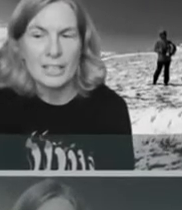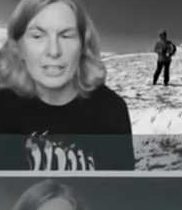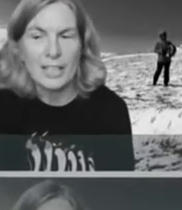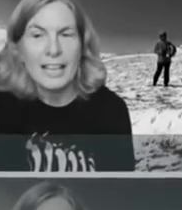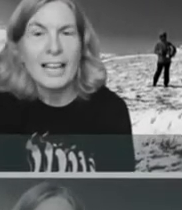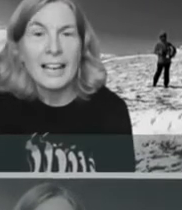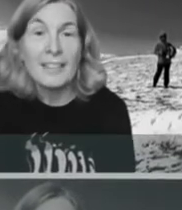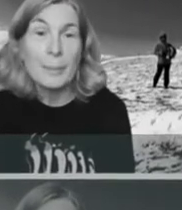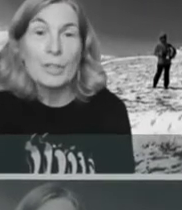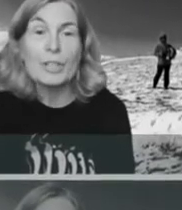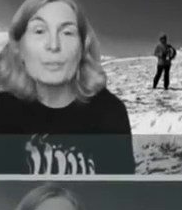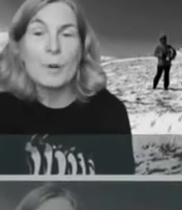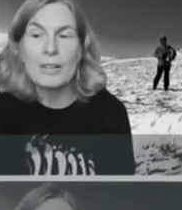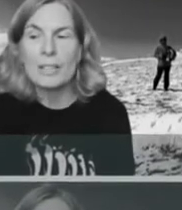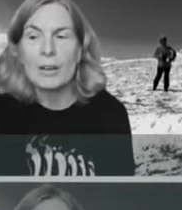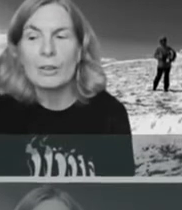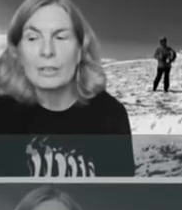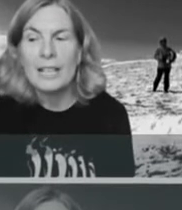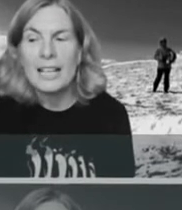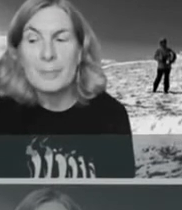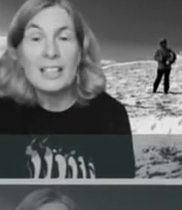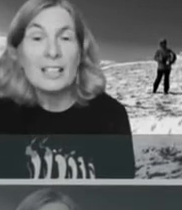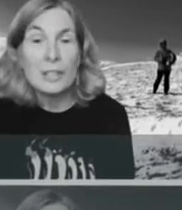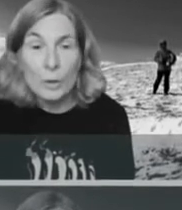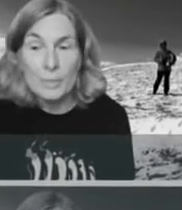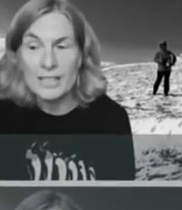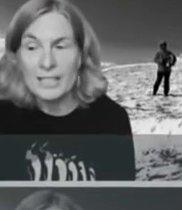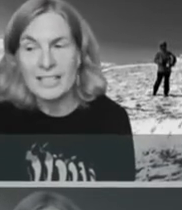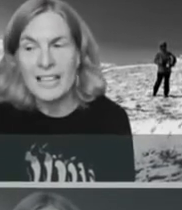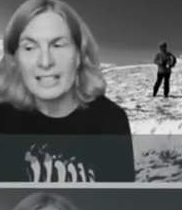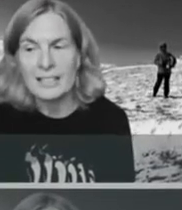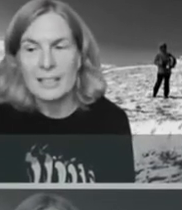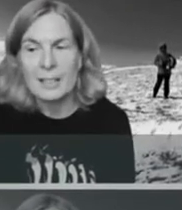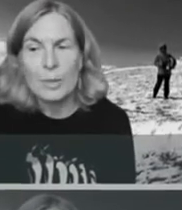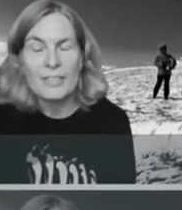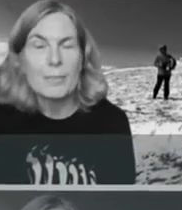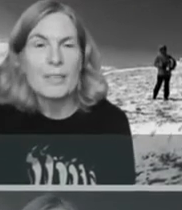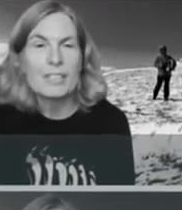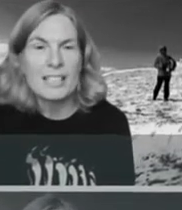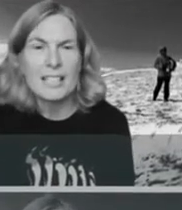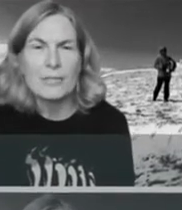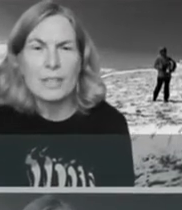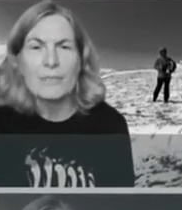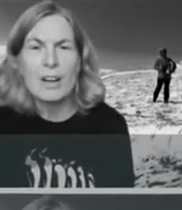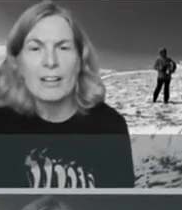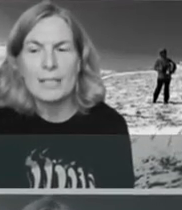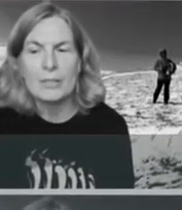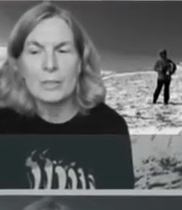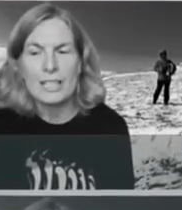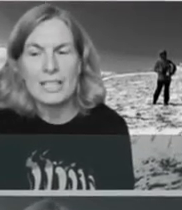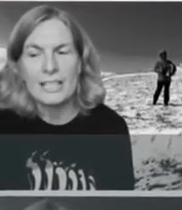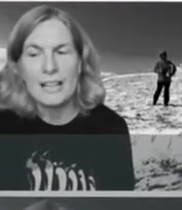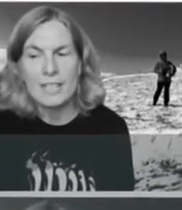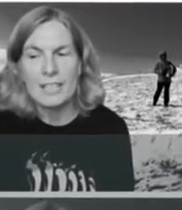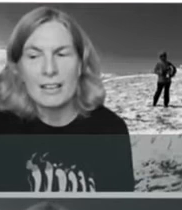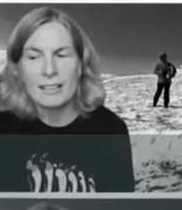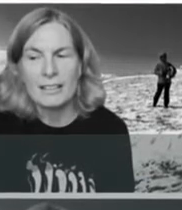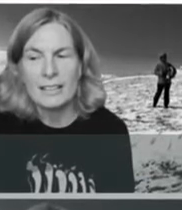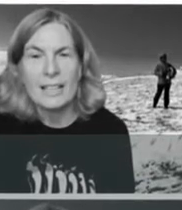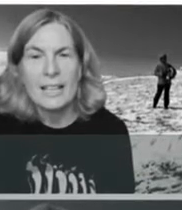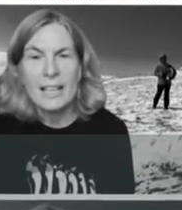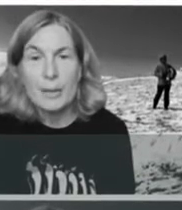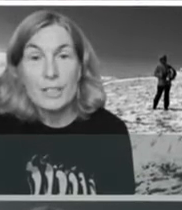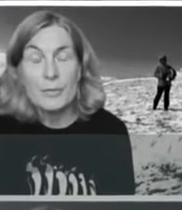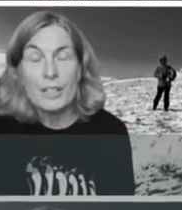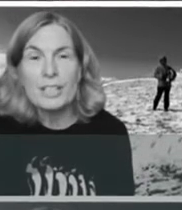1970. Cuando nos dimos cuenta de lo que estaba sucediendo, actuamos para prohibir los refrigerantes y compuestos propelentes que